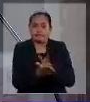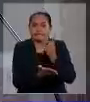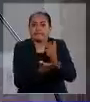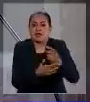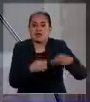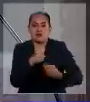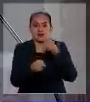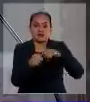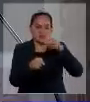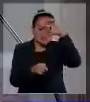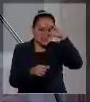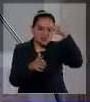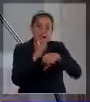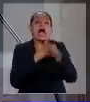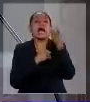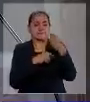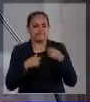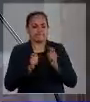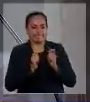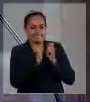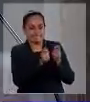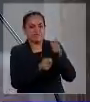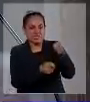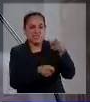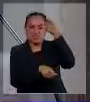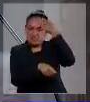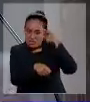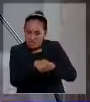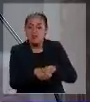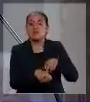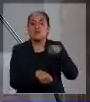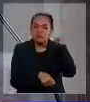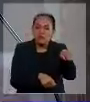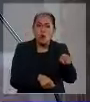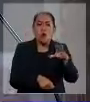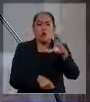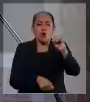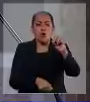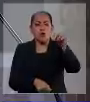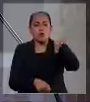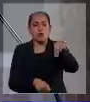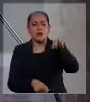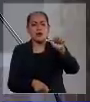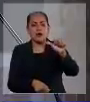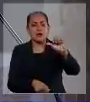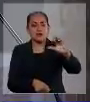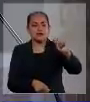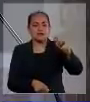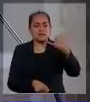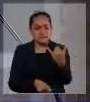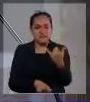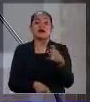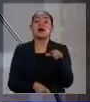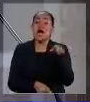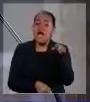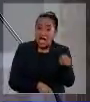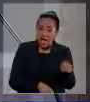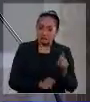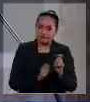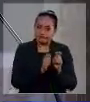próxima directora del CONACYT. Hago este anuncio, es una